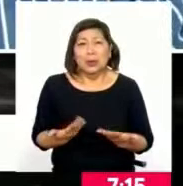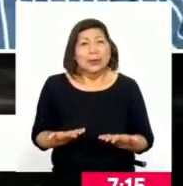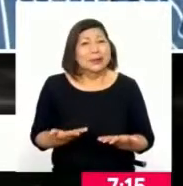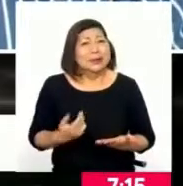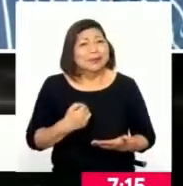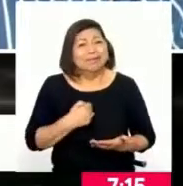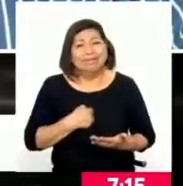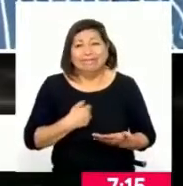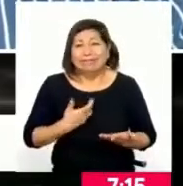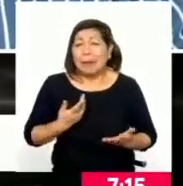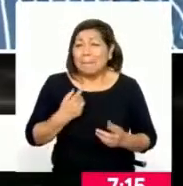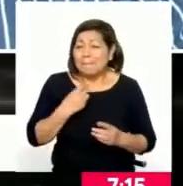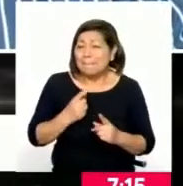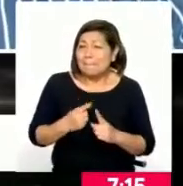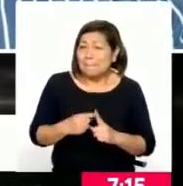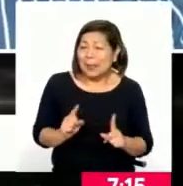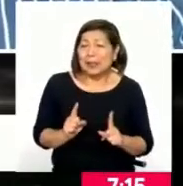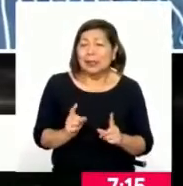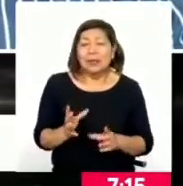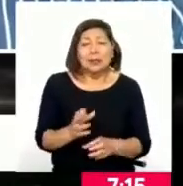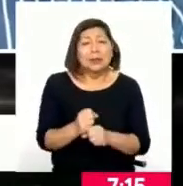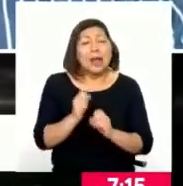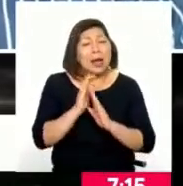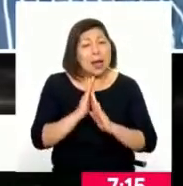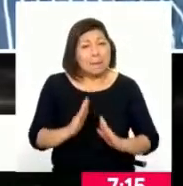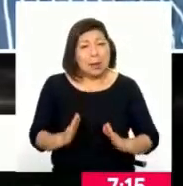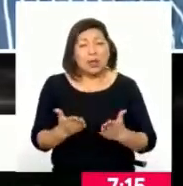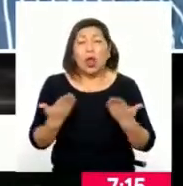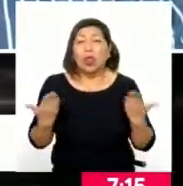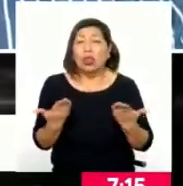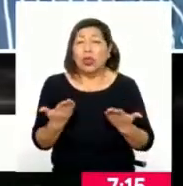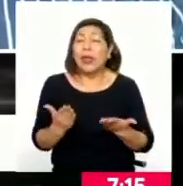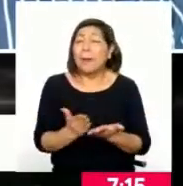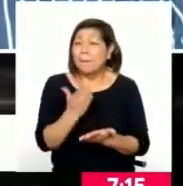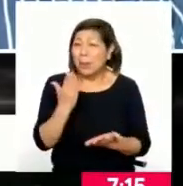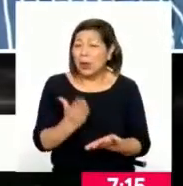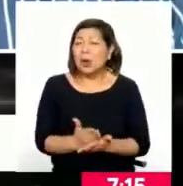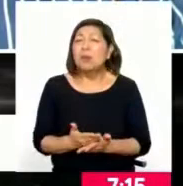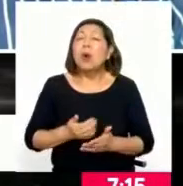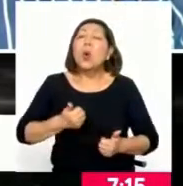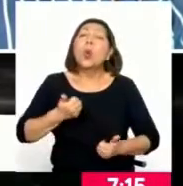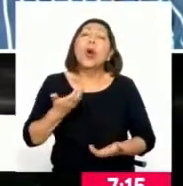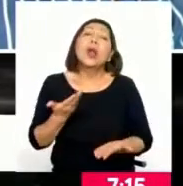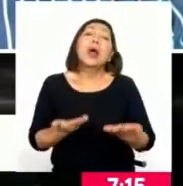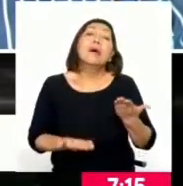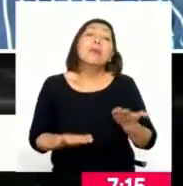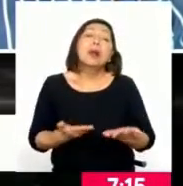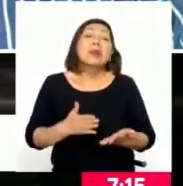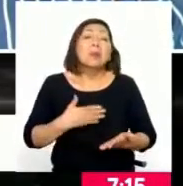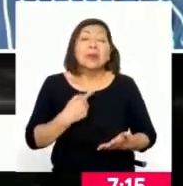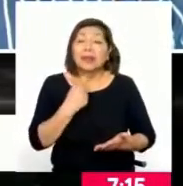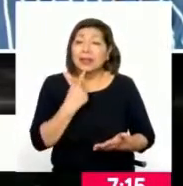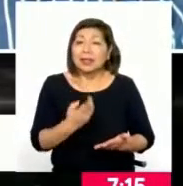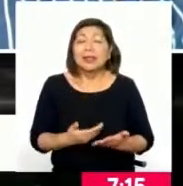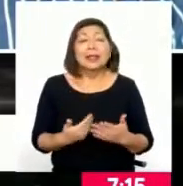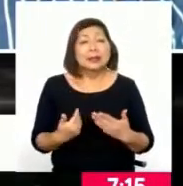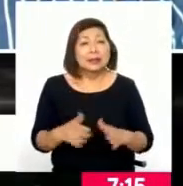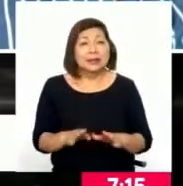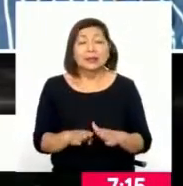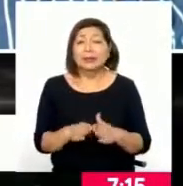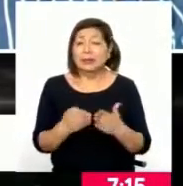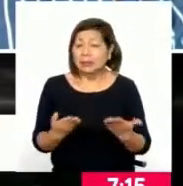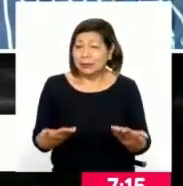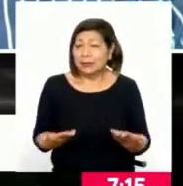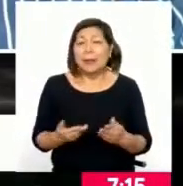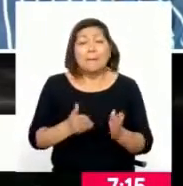excepción, para de alguna manera recuperar la paz en zonas donde ha habido convulsión. ¿Cuál es el balance que ustedes pueden realizar ¿no? a días de que se haya